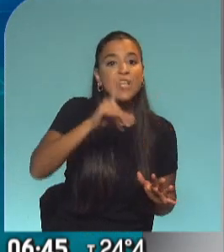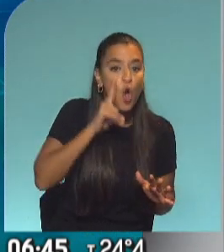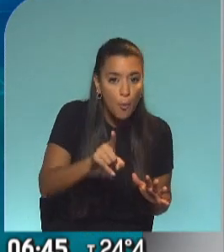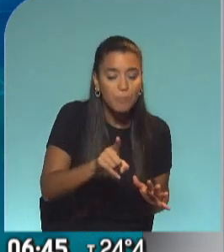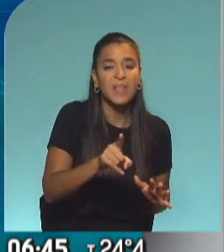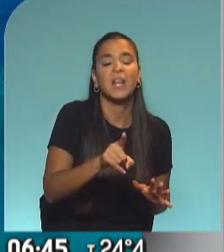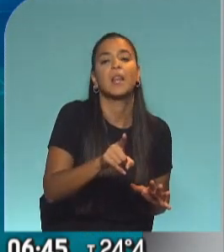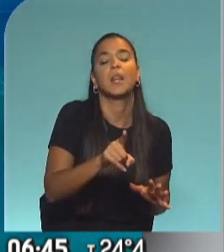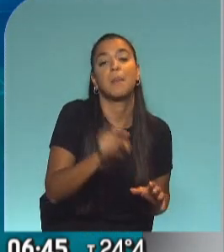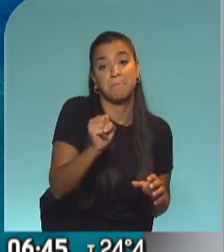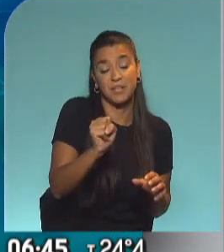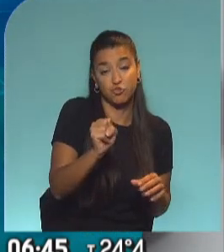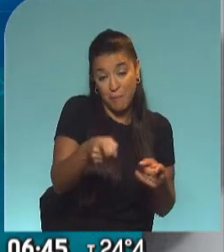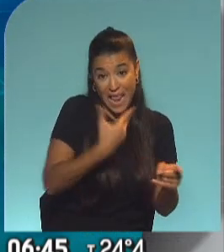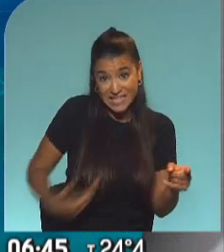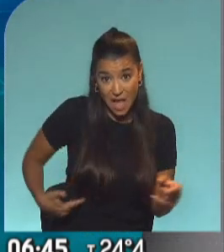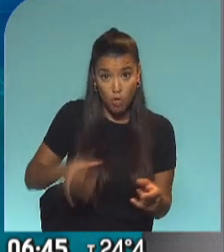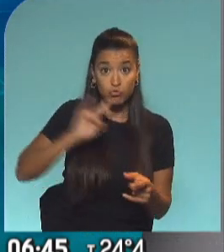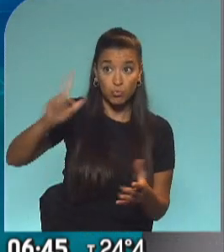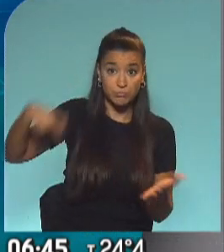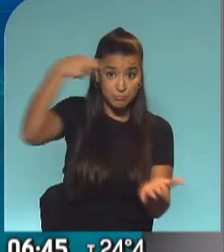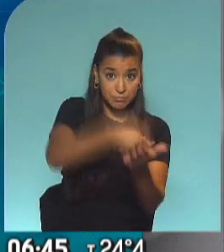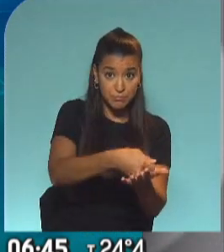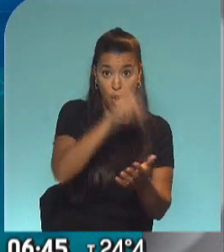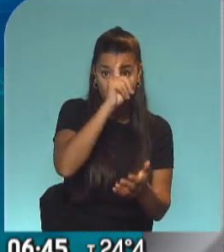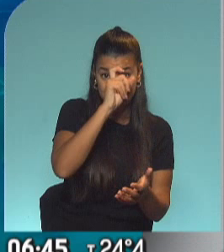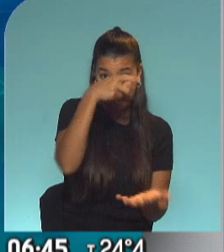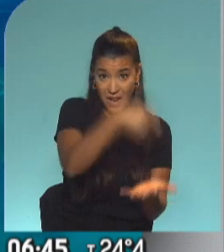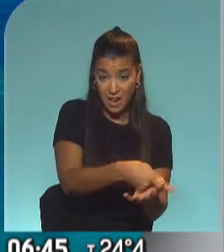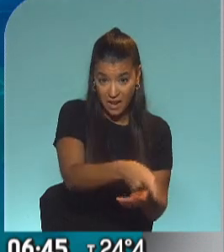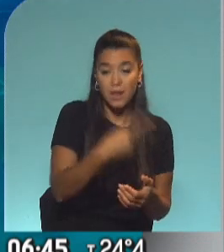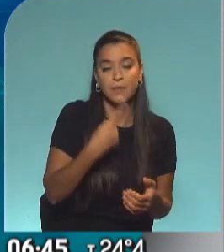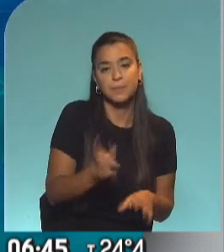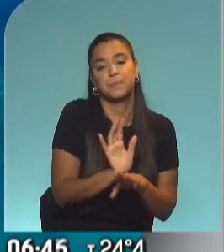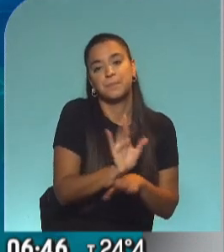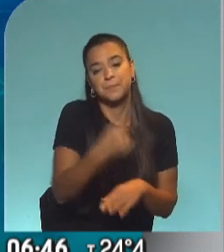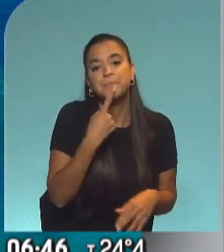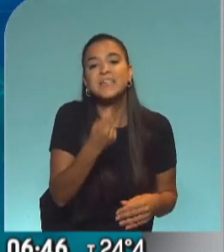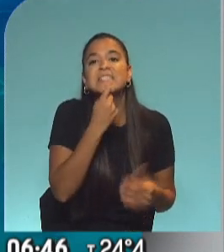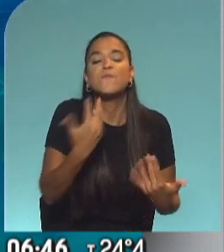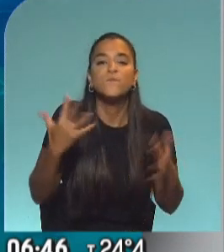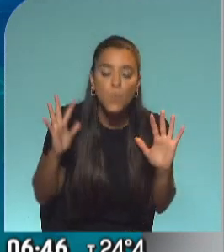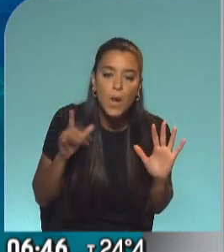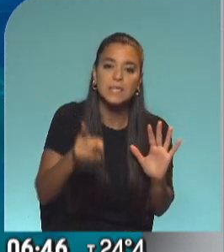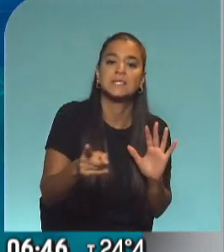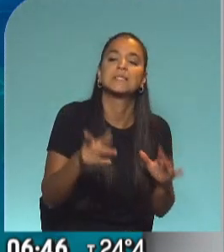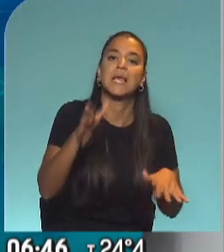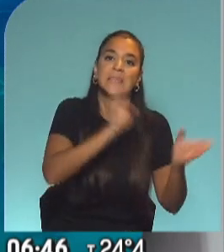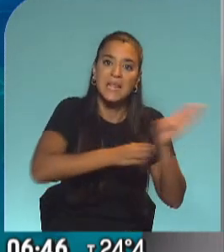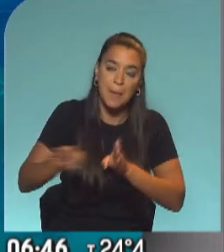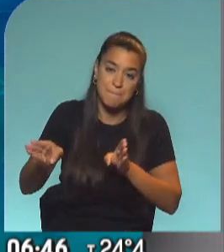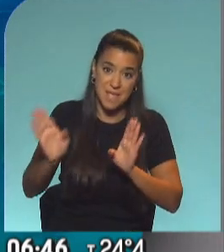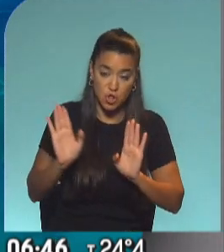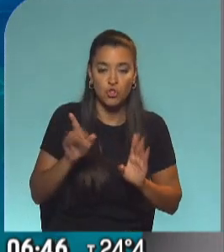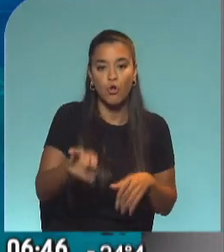35.000 pesos para el Estado, para el hospital que te recibe, en el caso de que sea algún tipo de tratamiento más